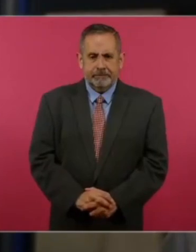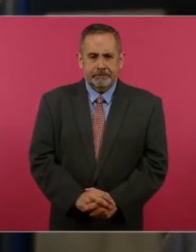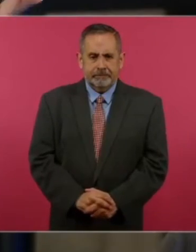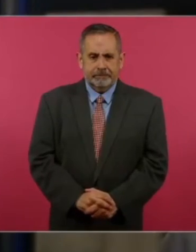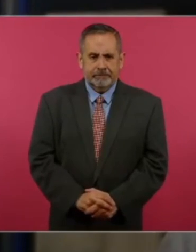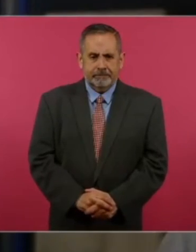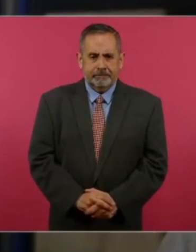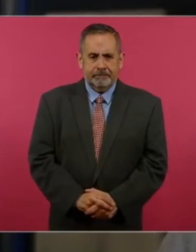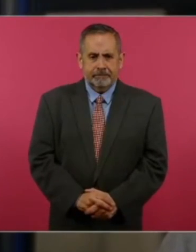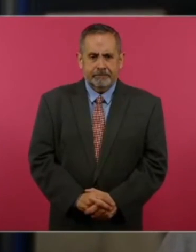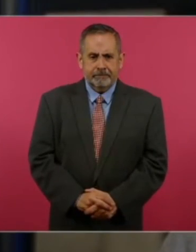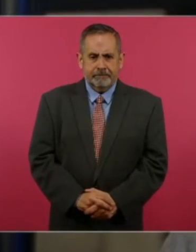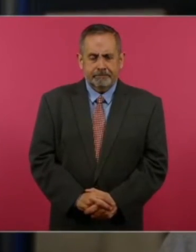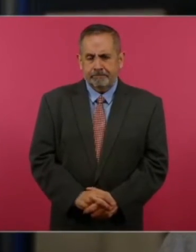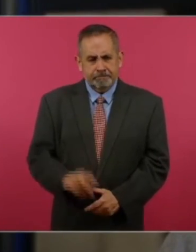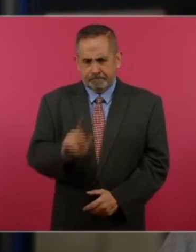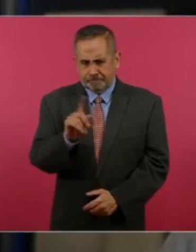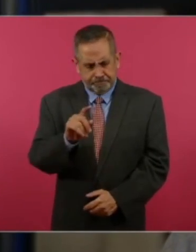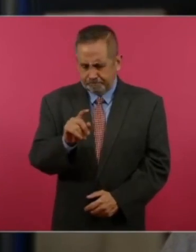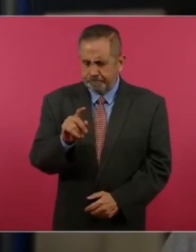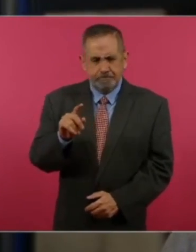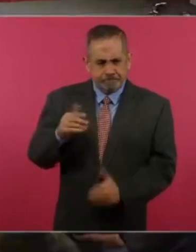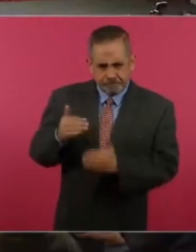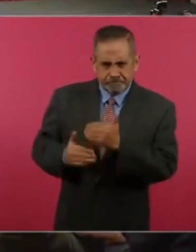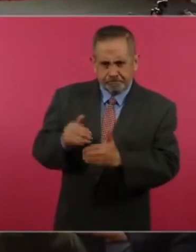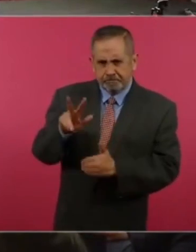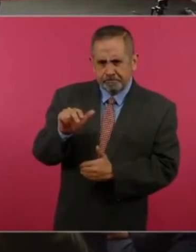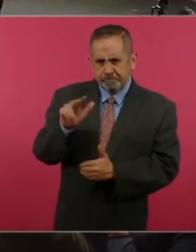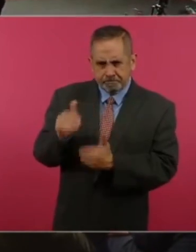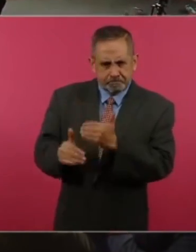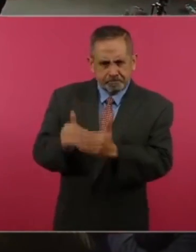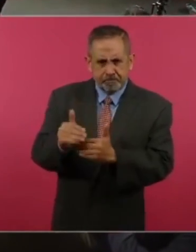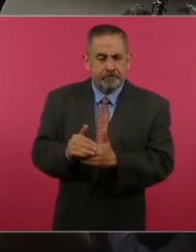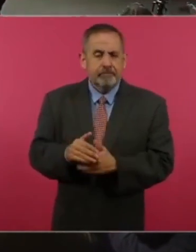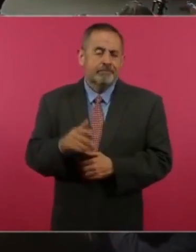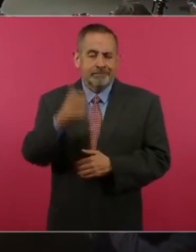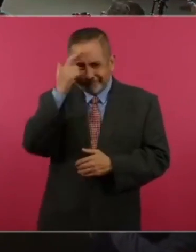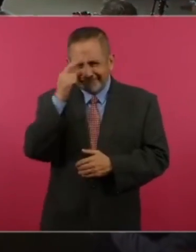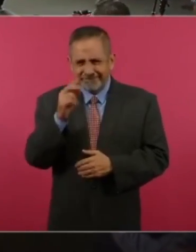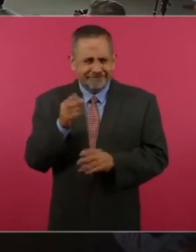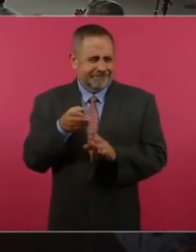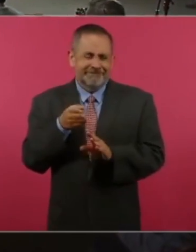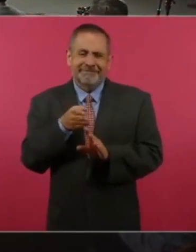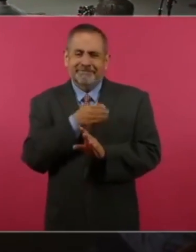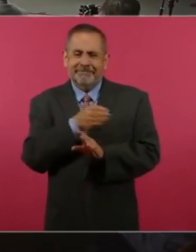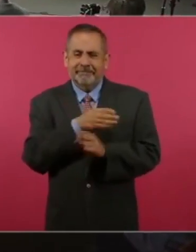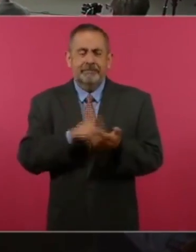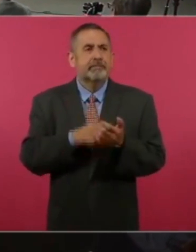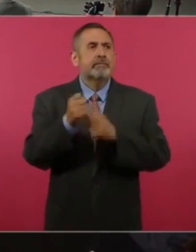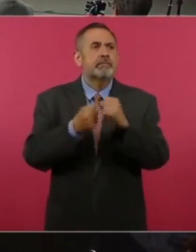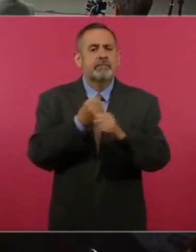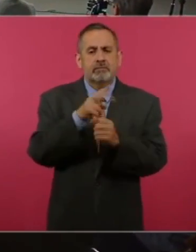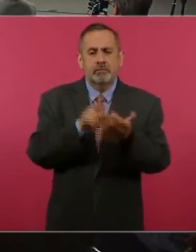sé para reducirla? No, ahí vamos. Vamos. Es que estamos saliendo. El